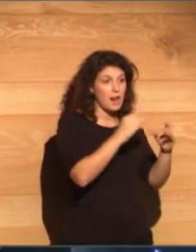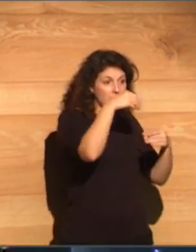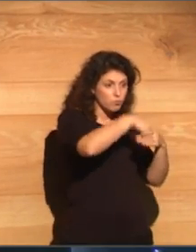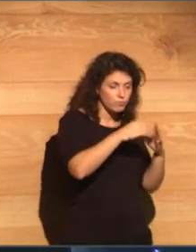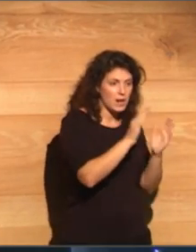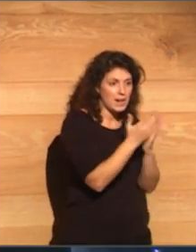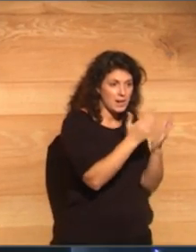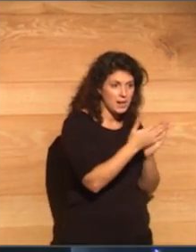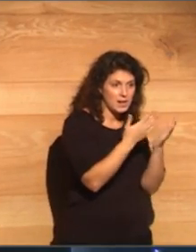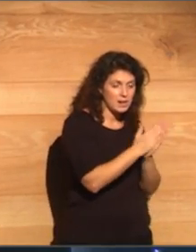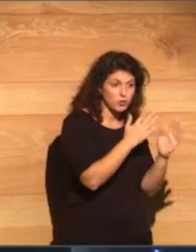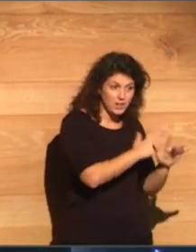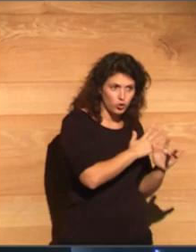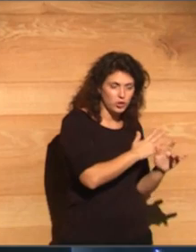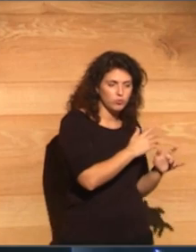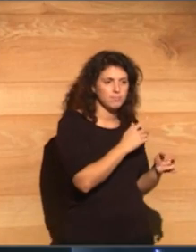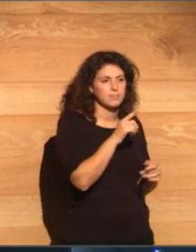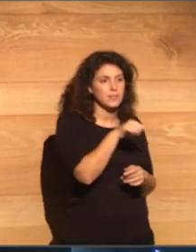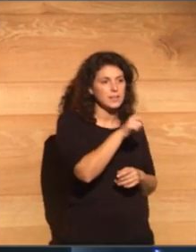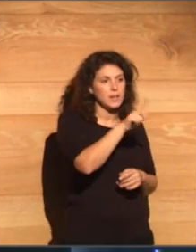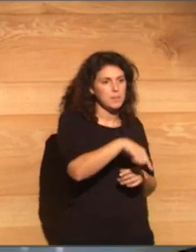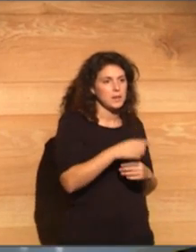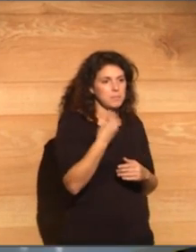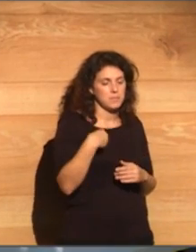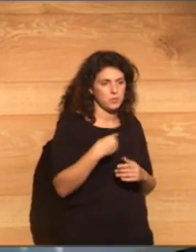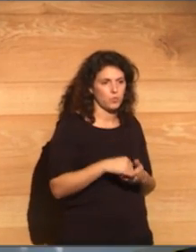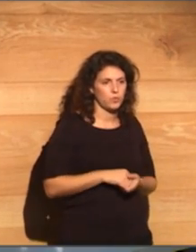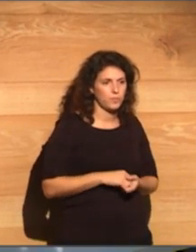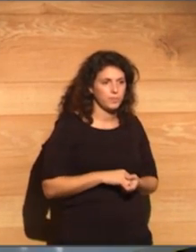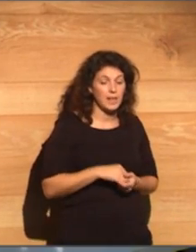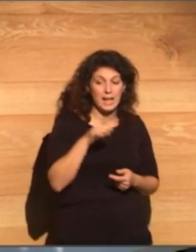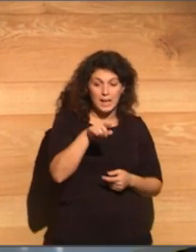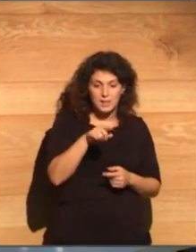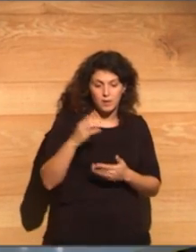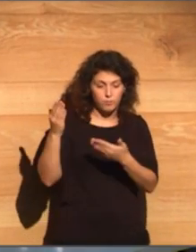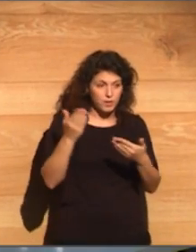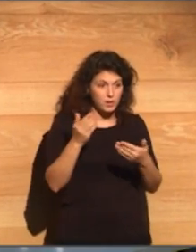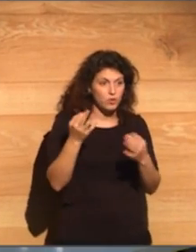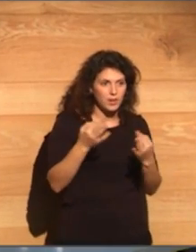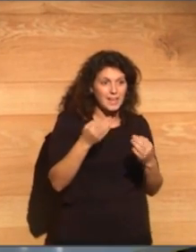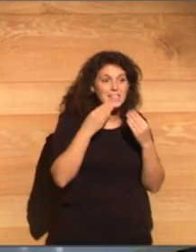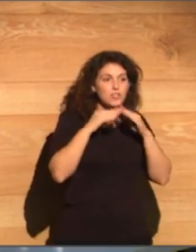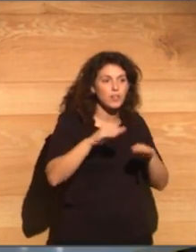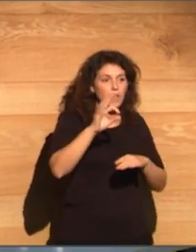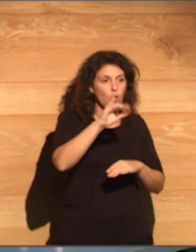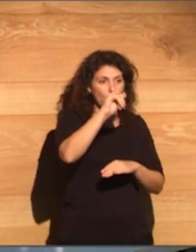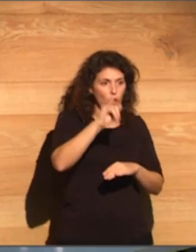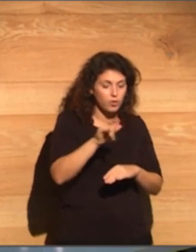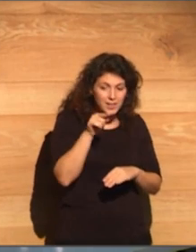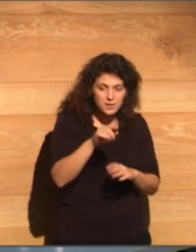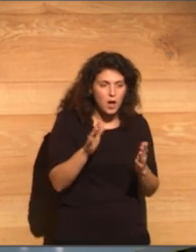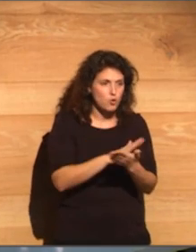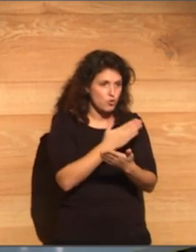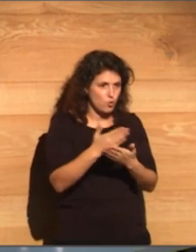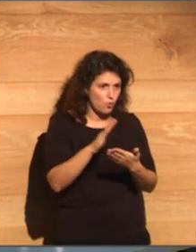había publicado las edades de Lulú, había sido la editorial. Así es, y además a él ya le ofrecieron en su momento hacer Historia de O, que era una novela que a él